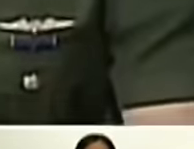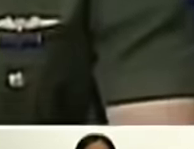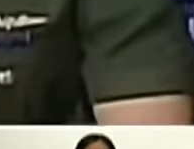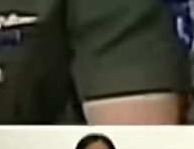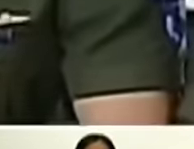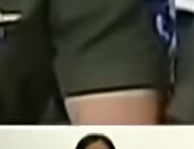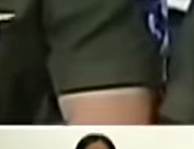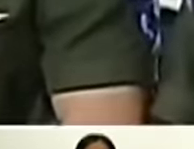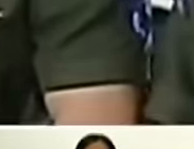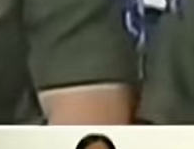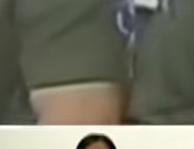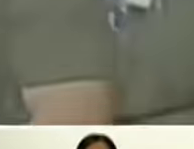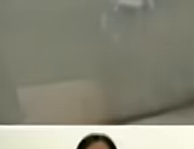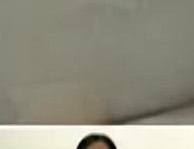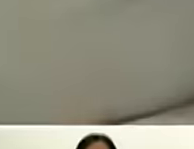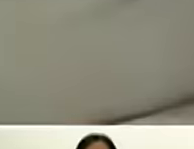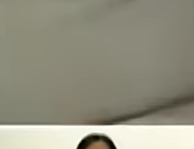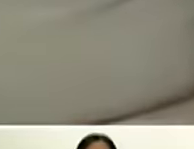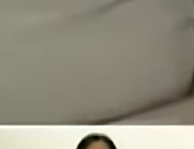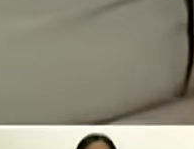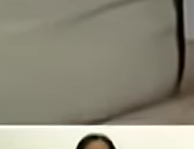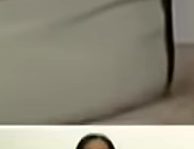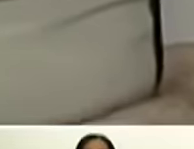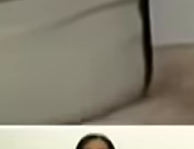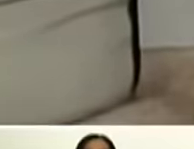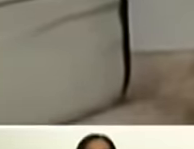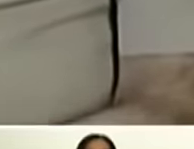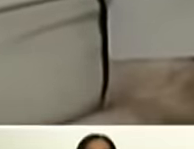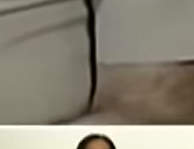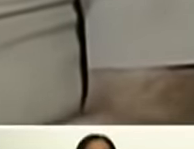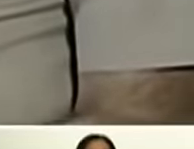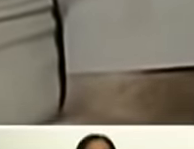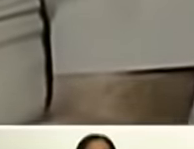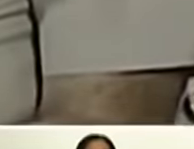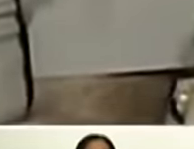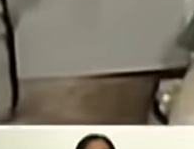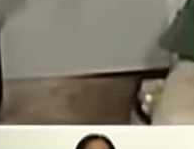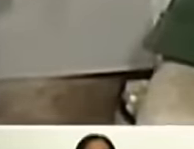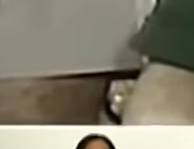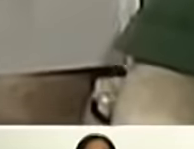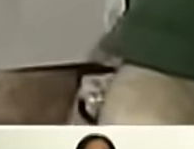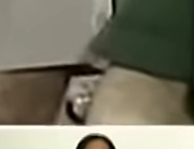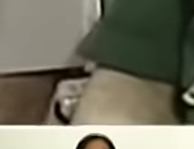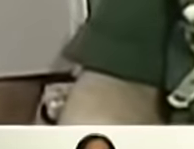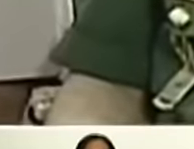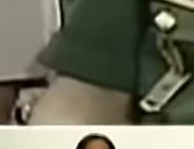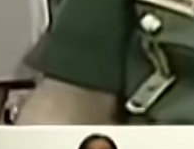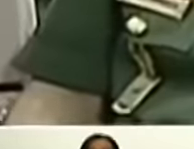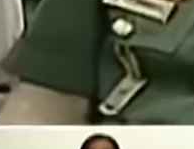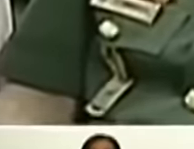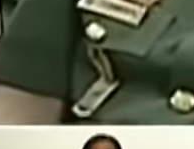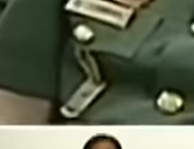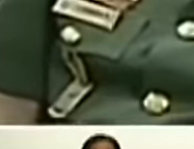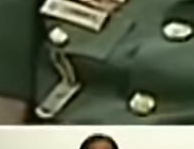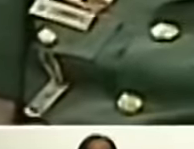Cinco momentos en la historia Y si lo vinculamos,